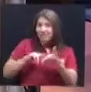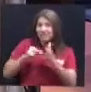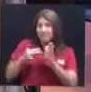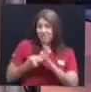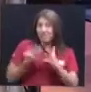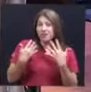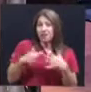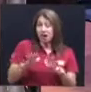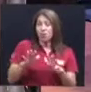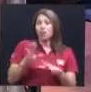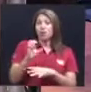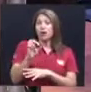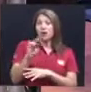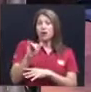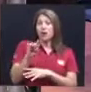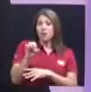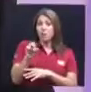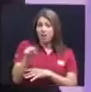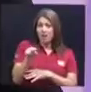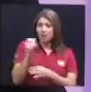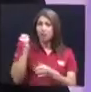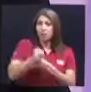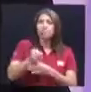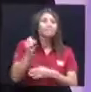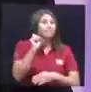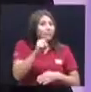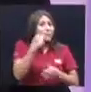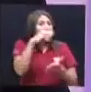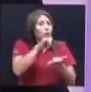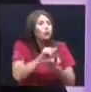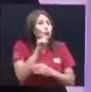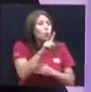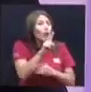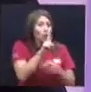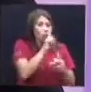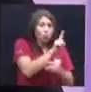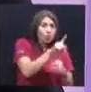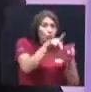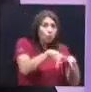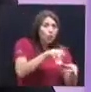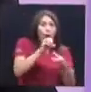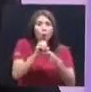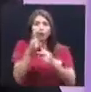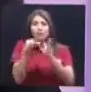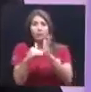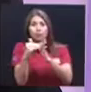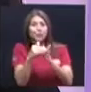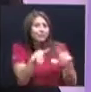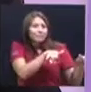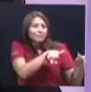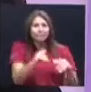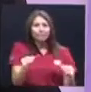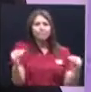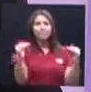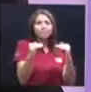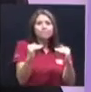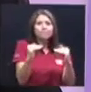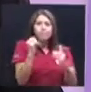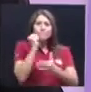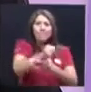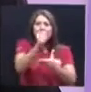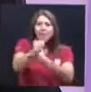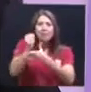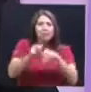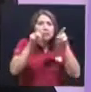eso una persona es un crimen verdad Entonces eh de una a 6 millones sigue siendo el mismo acto verdad matar civiles